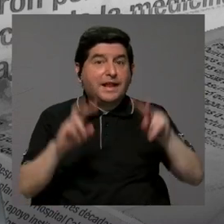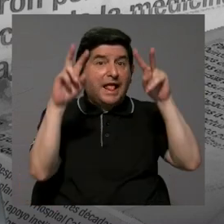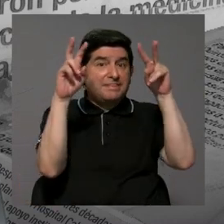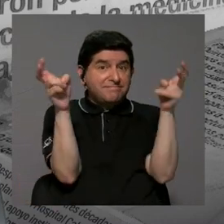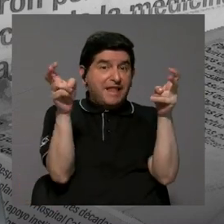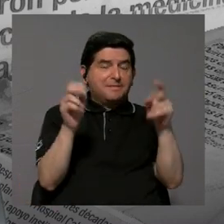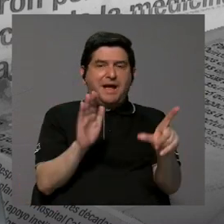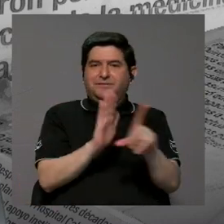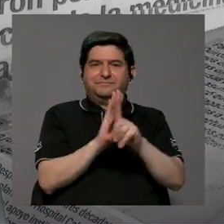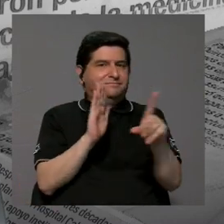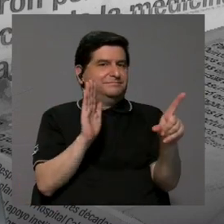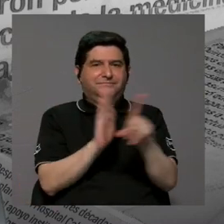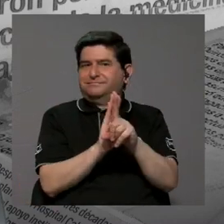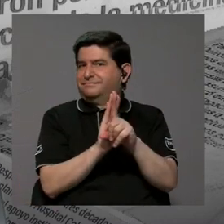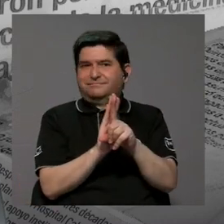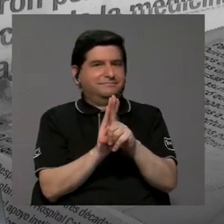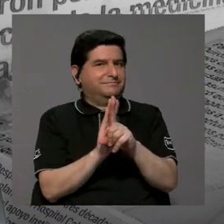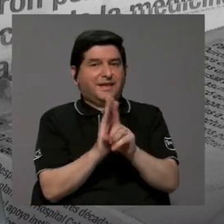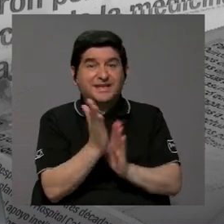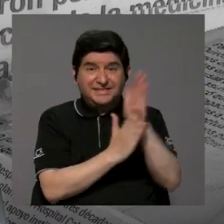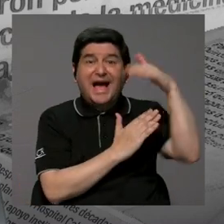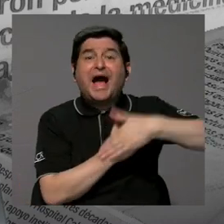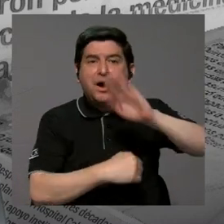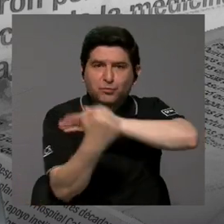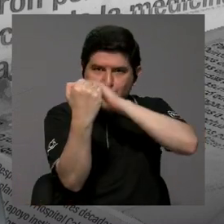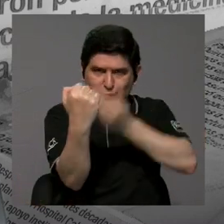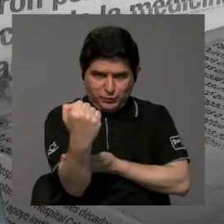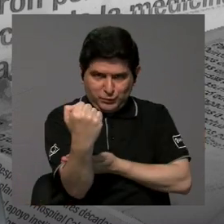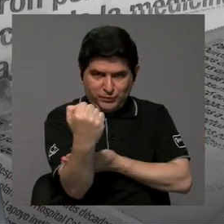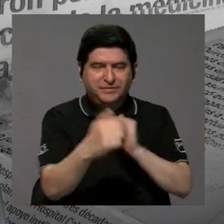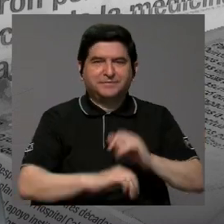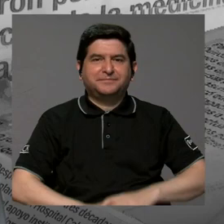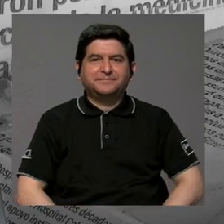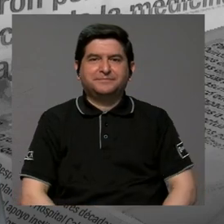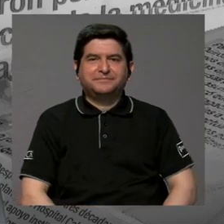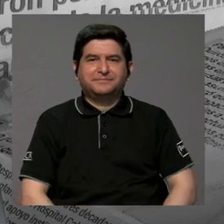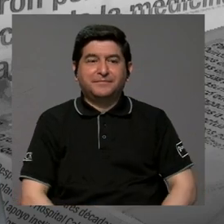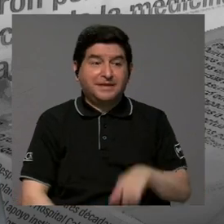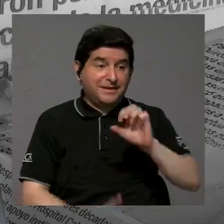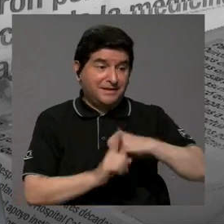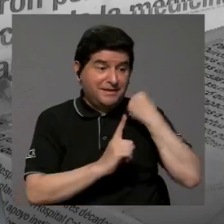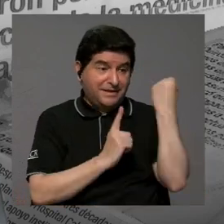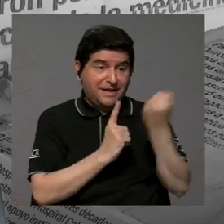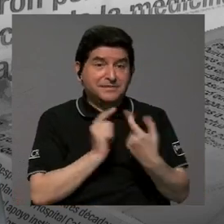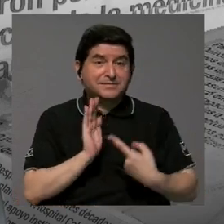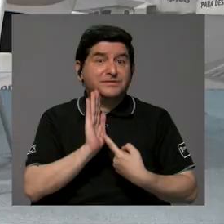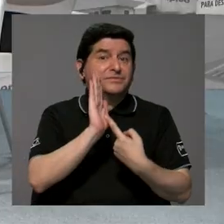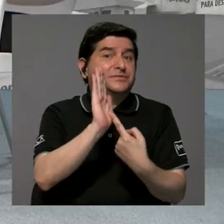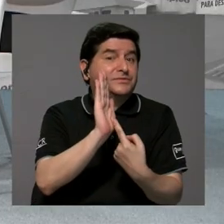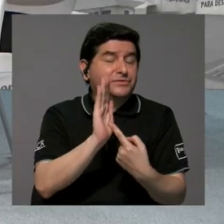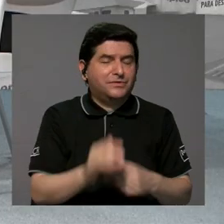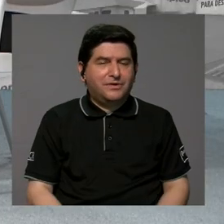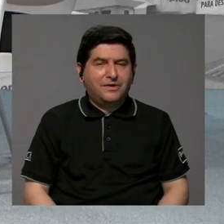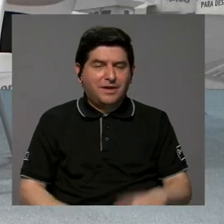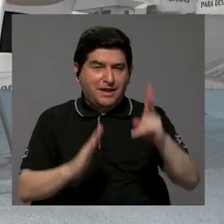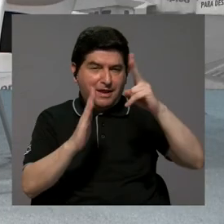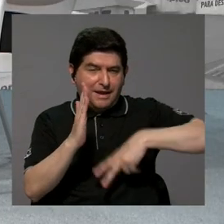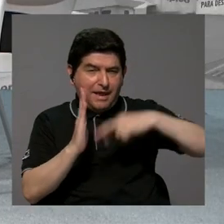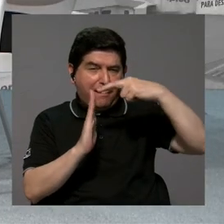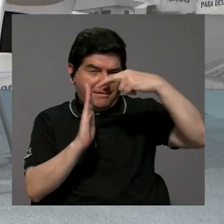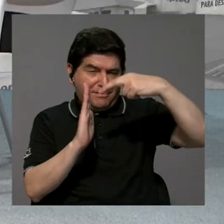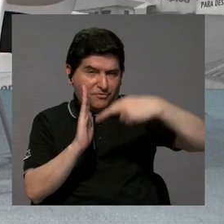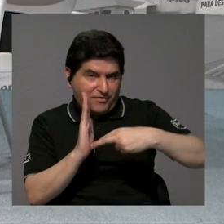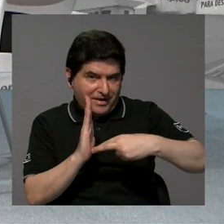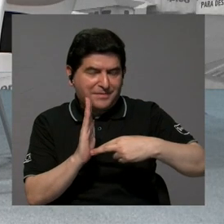un tema de ilegalidad, o sea, de abuso de poder, ¿verdad?, en esta situación. De hecho, si usted lee